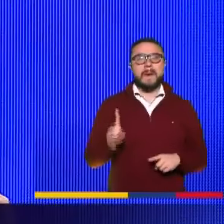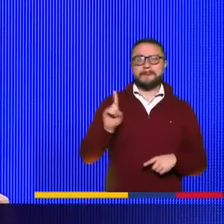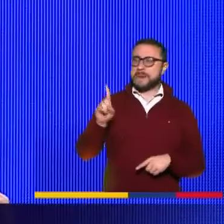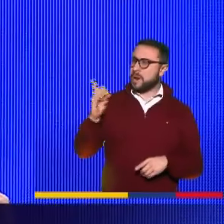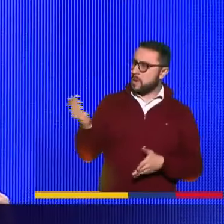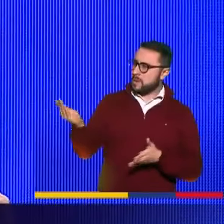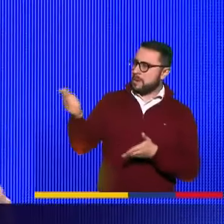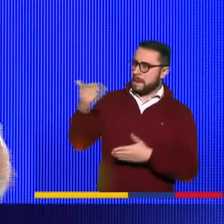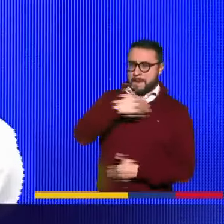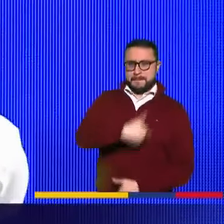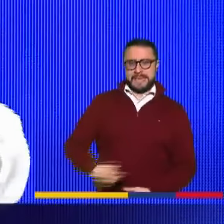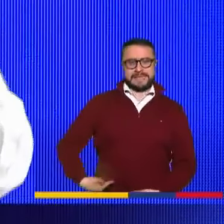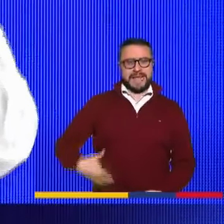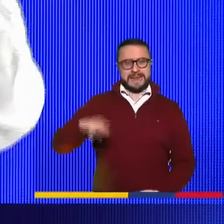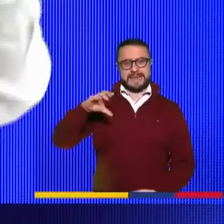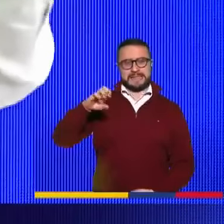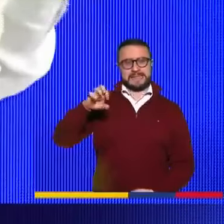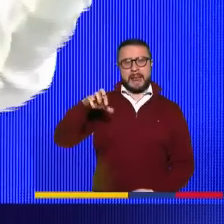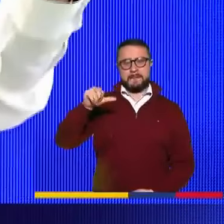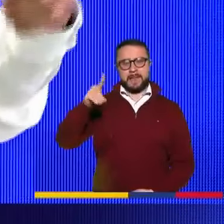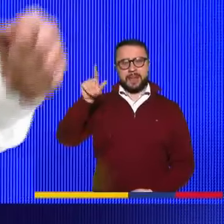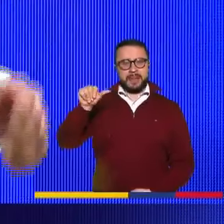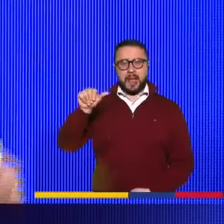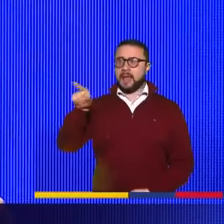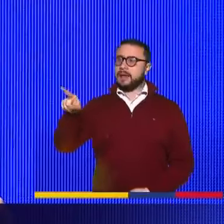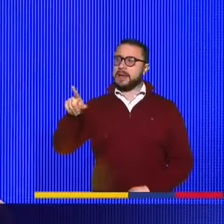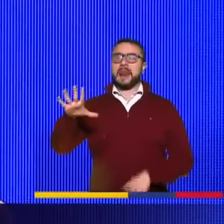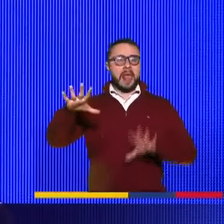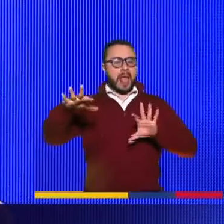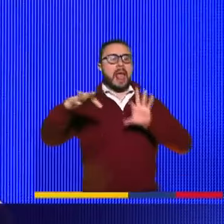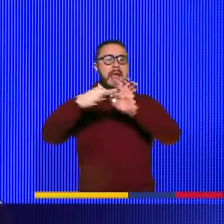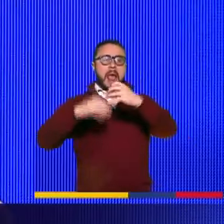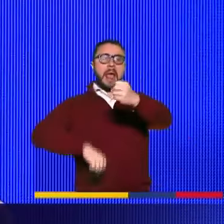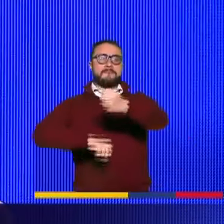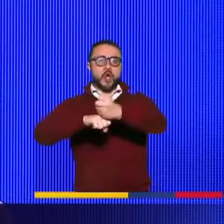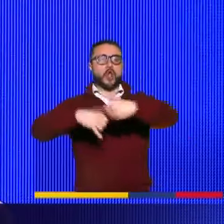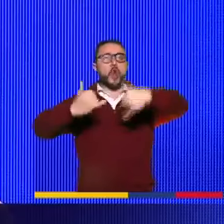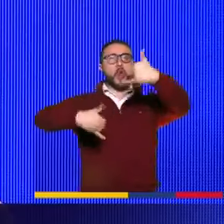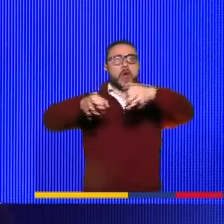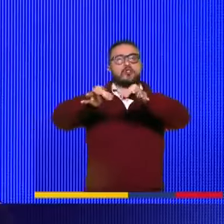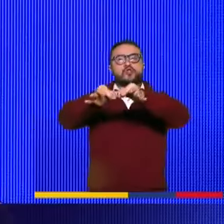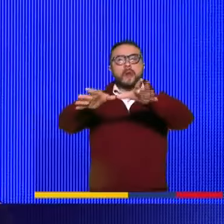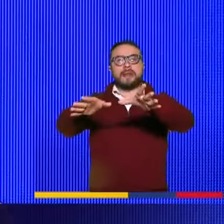parece estar más con los juegos de suerte y azar en línea